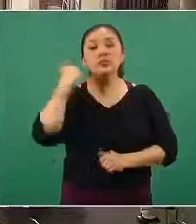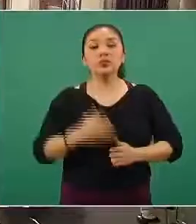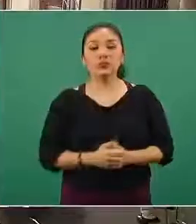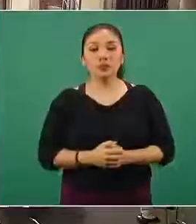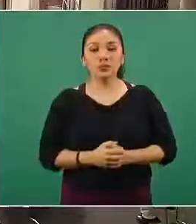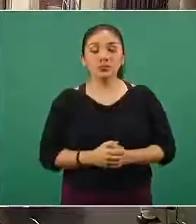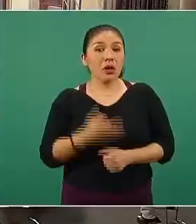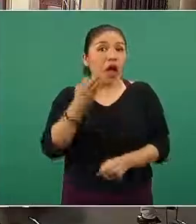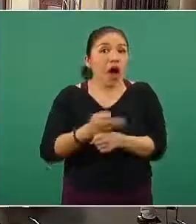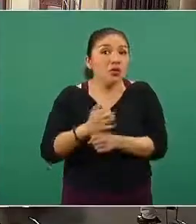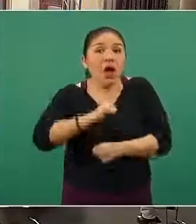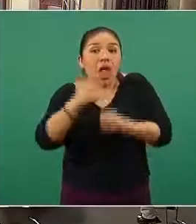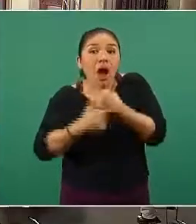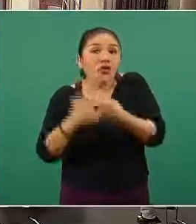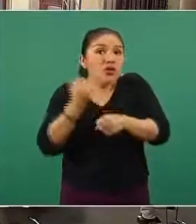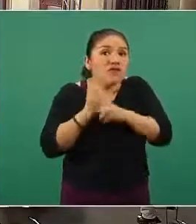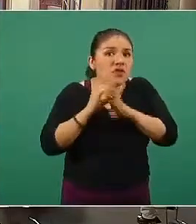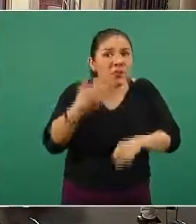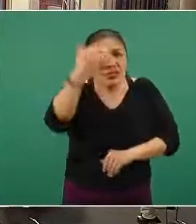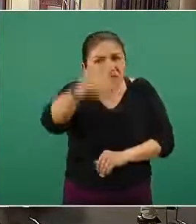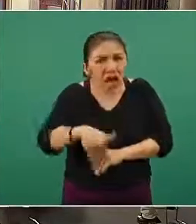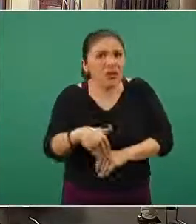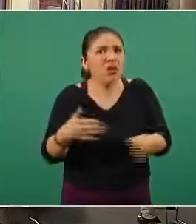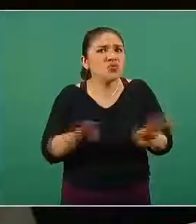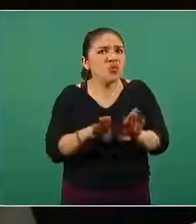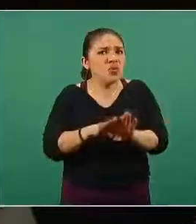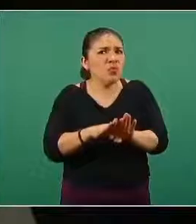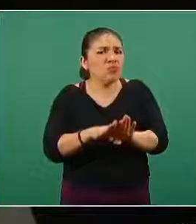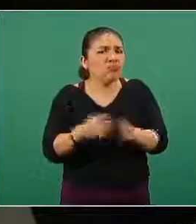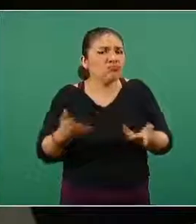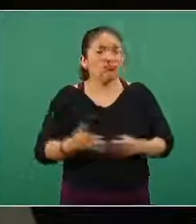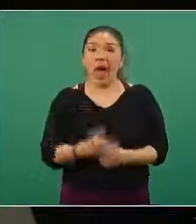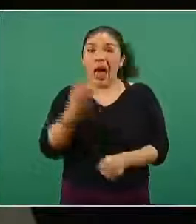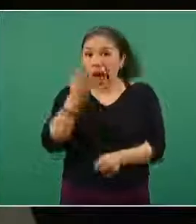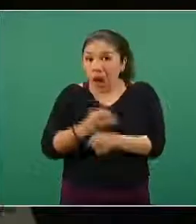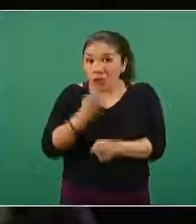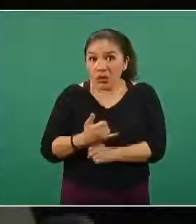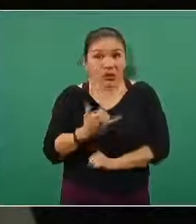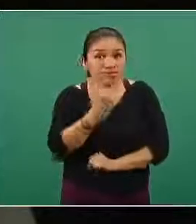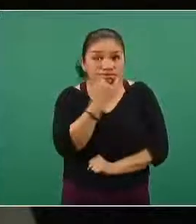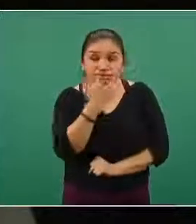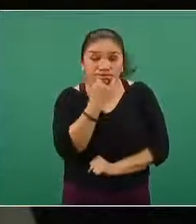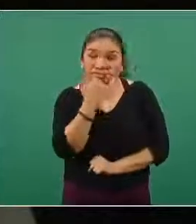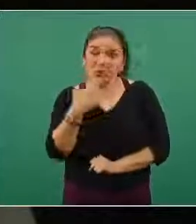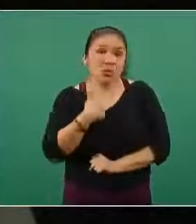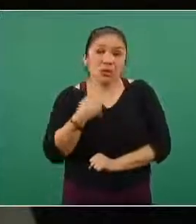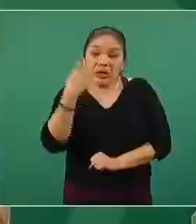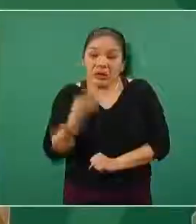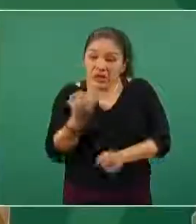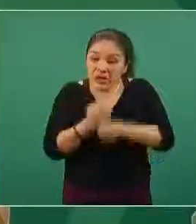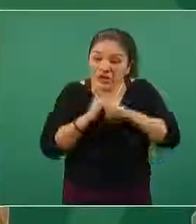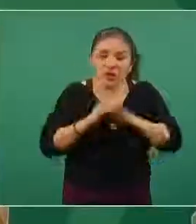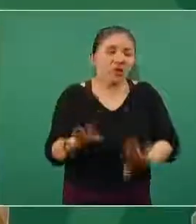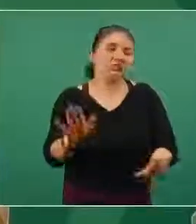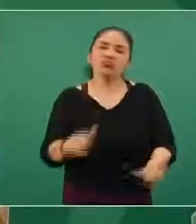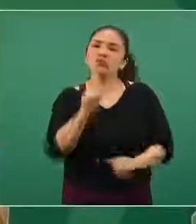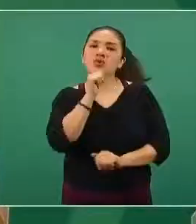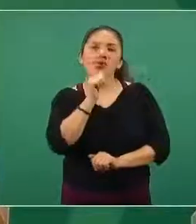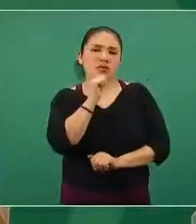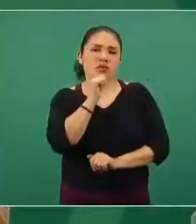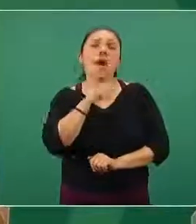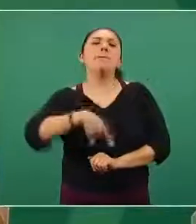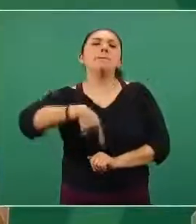¿Hay alguna información ahora que tengan como actualizada sobre esto? Si en este momento no tendríamos esta parte de la información, pero